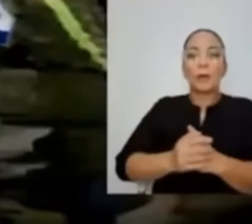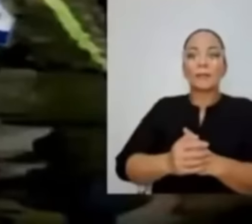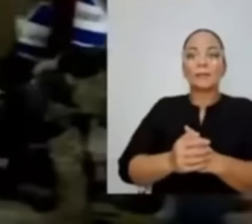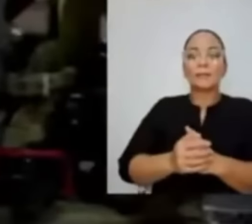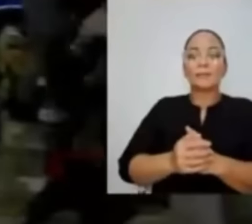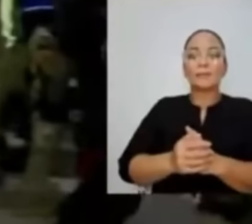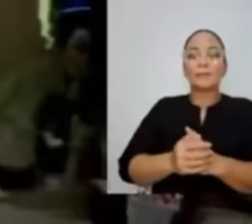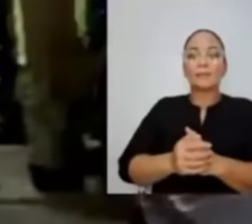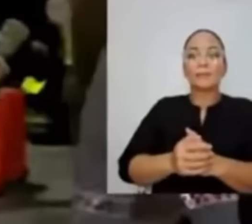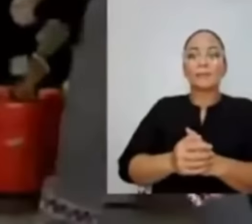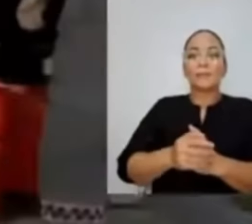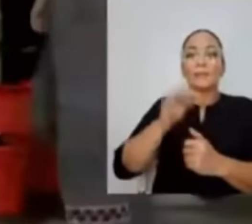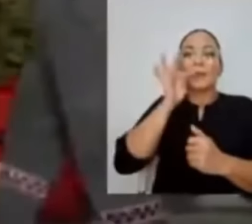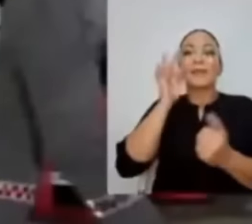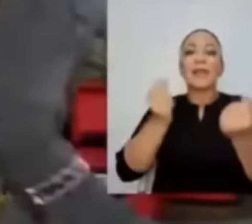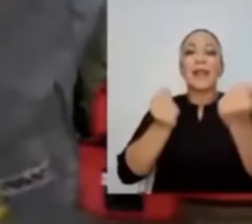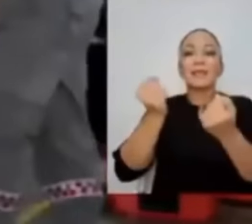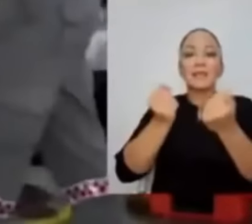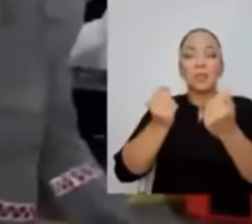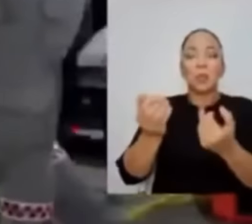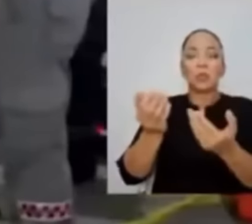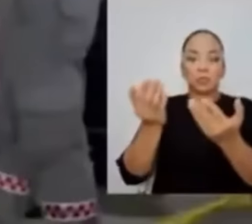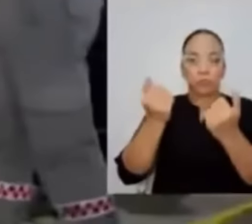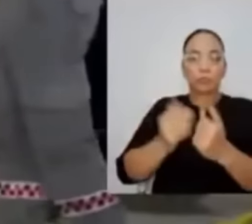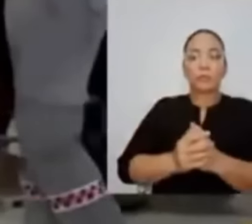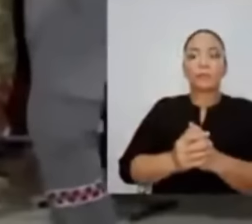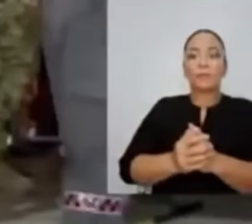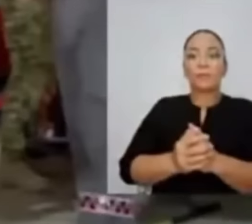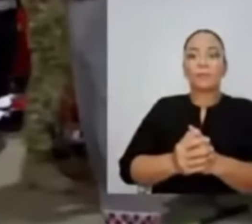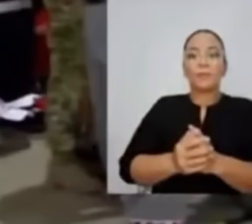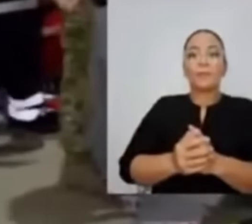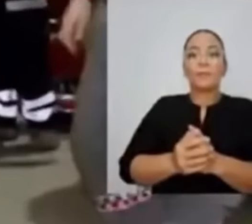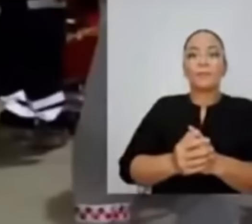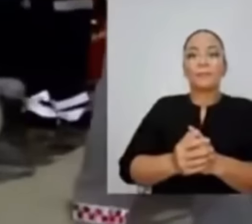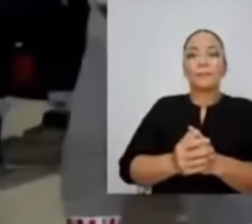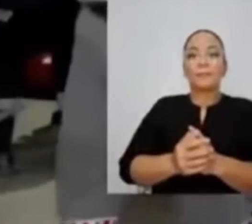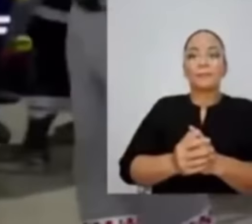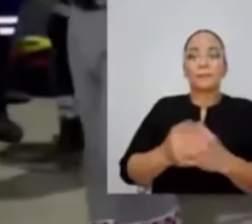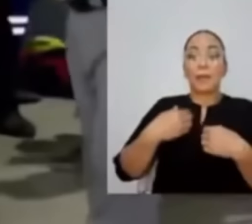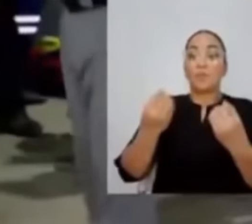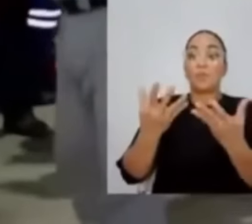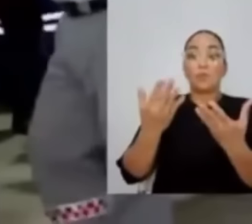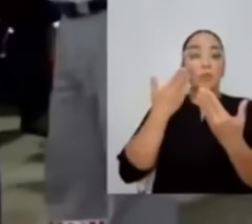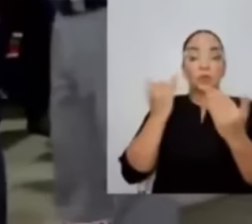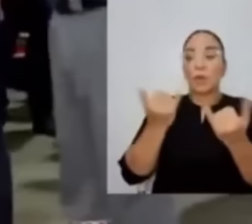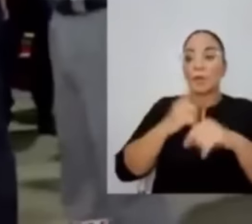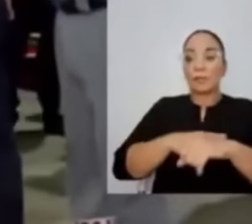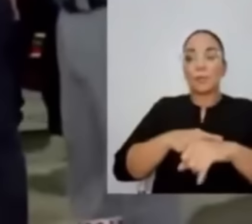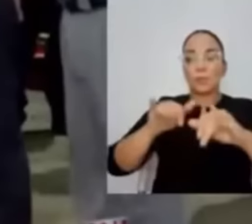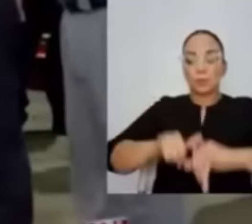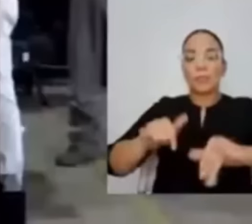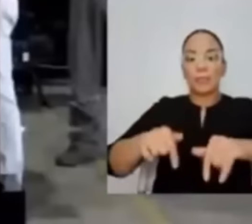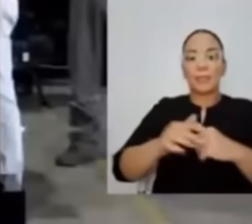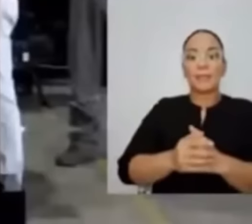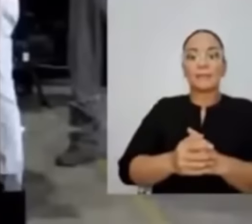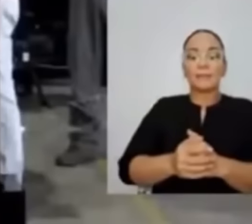Oficiales de tránsito, si hay. Aquí cerca, porque hay muchos, pero no sé si este momento. Y